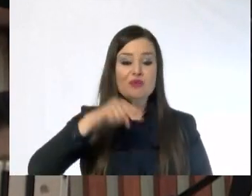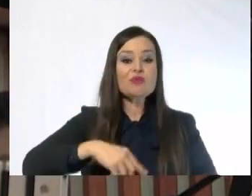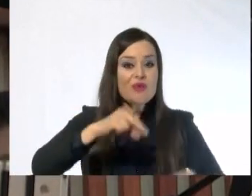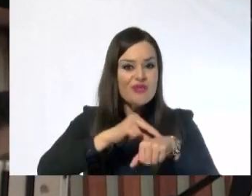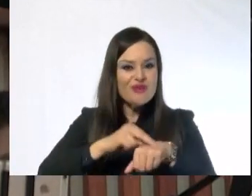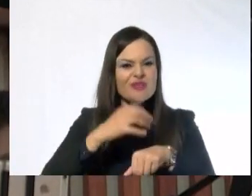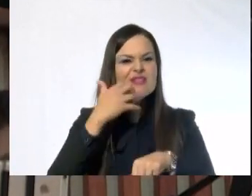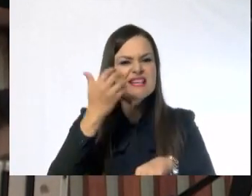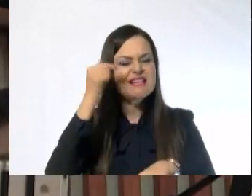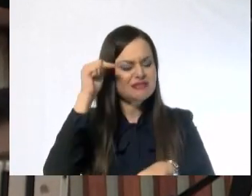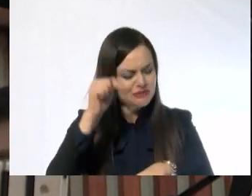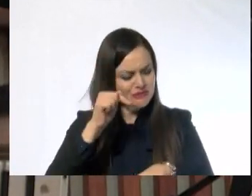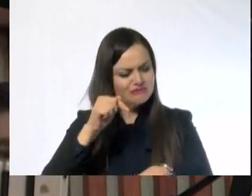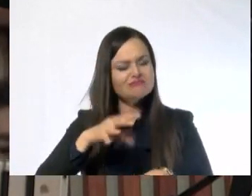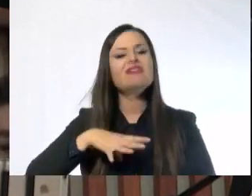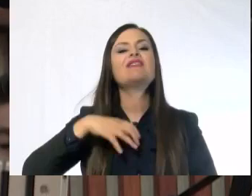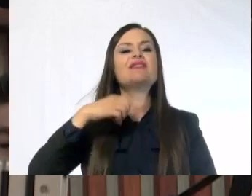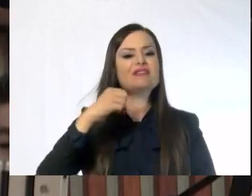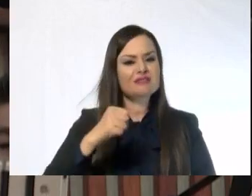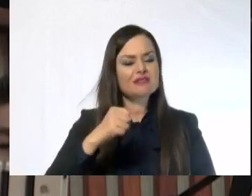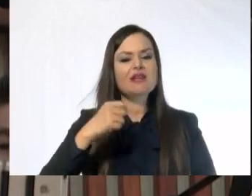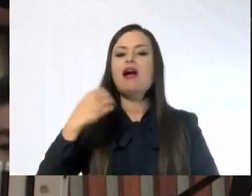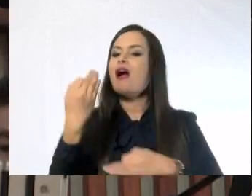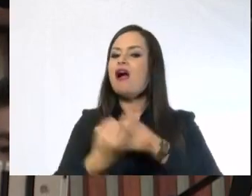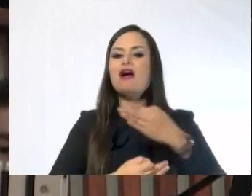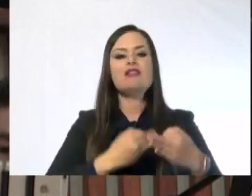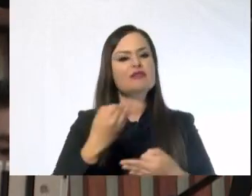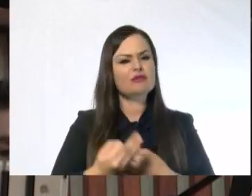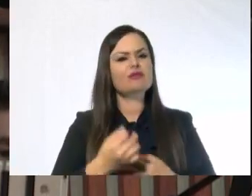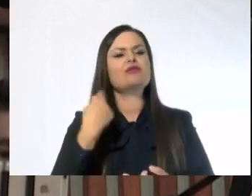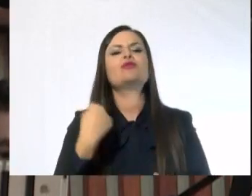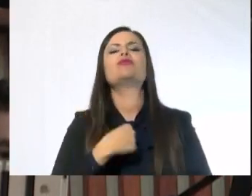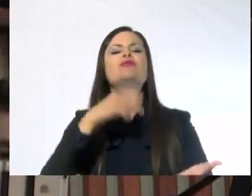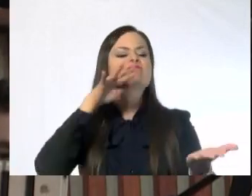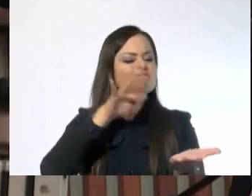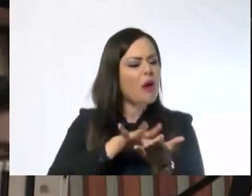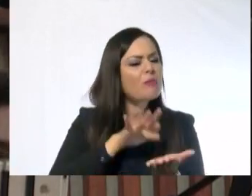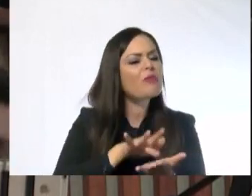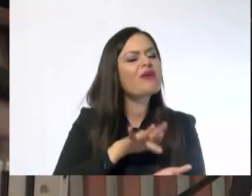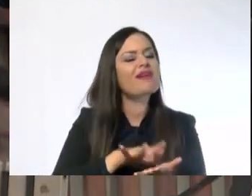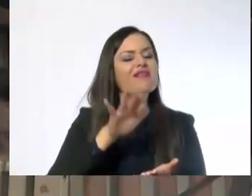soñado nosotros a ti ya todos los seguiremos apoyando